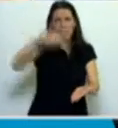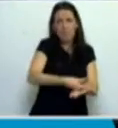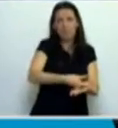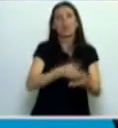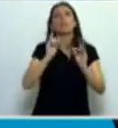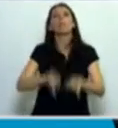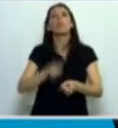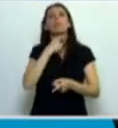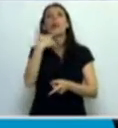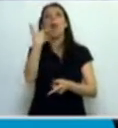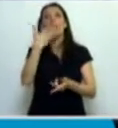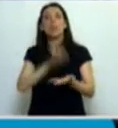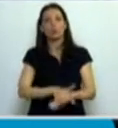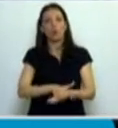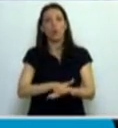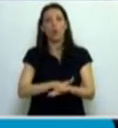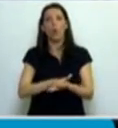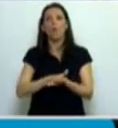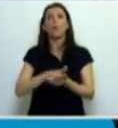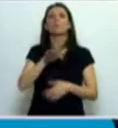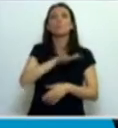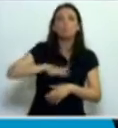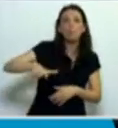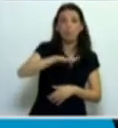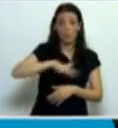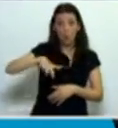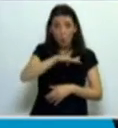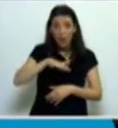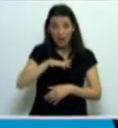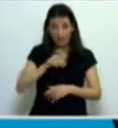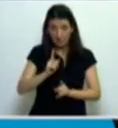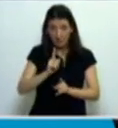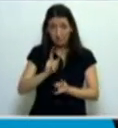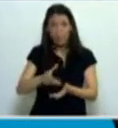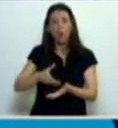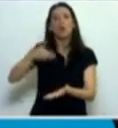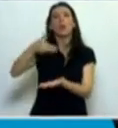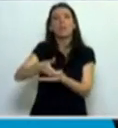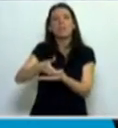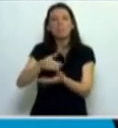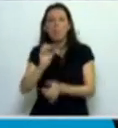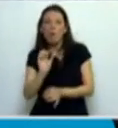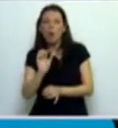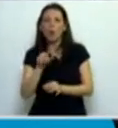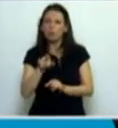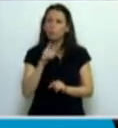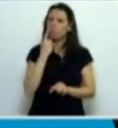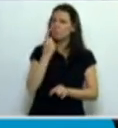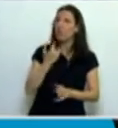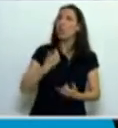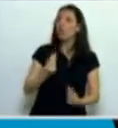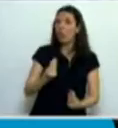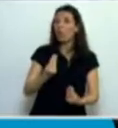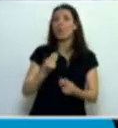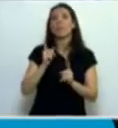llamar la atención de que las jurisdicciones en las cuales ese desembolso es menor son llamativamente las provincias de la